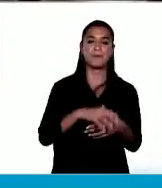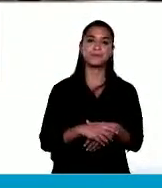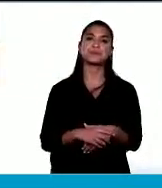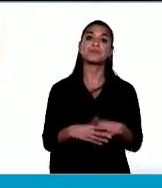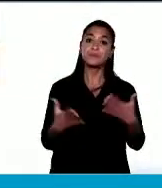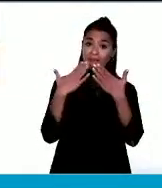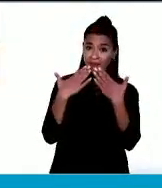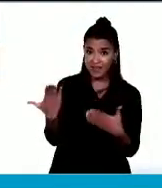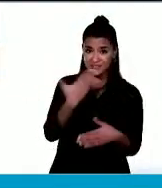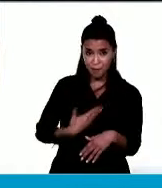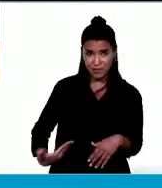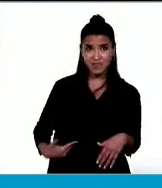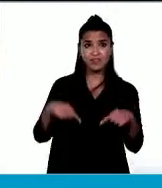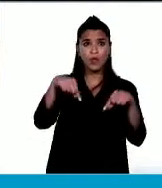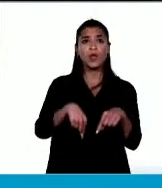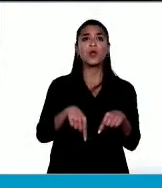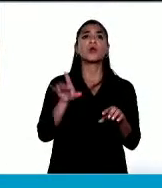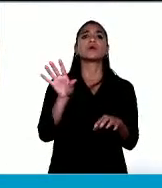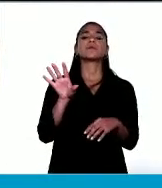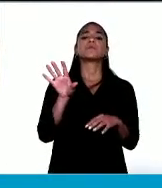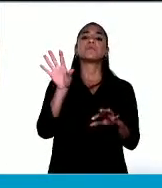Presidente, por el proyecto de ley